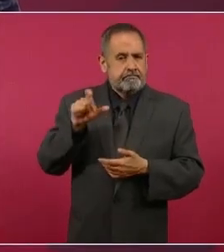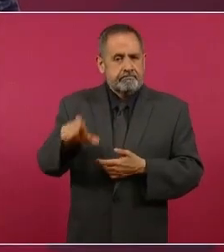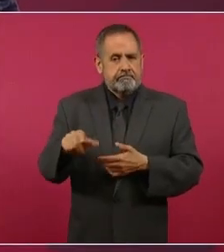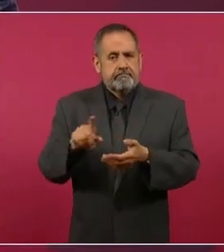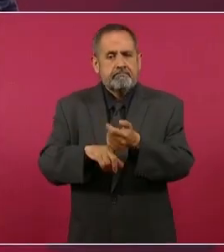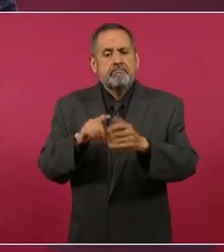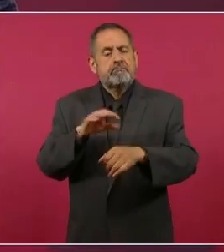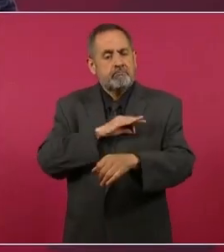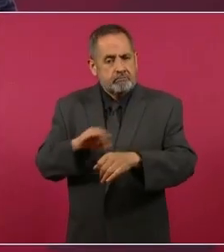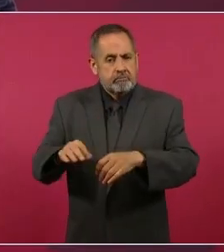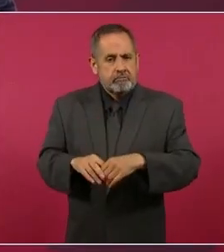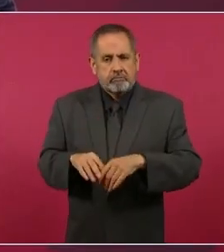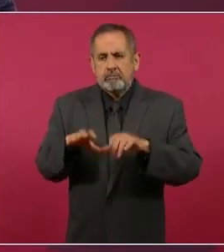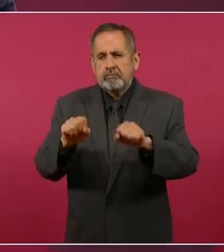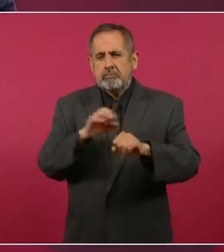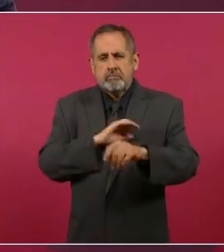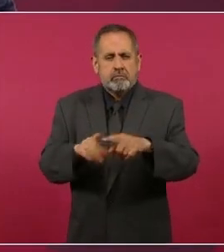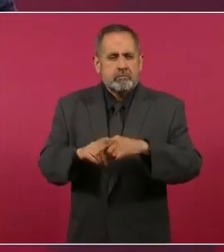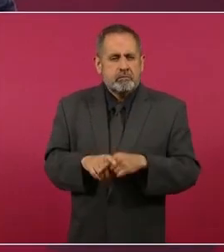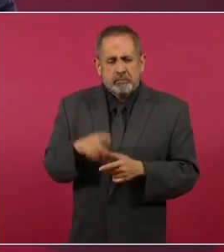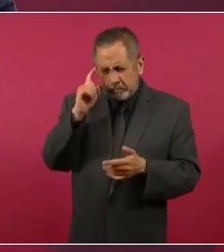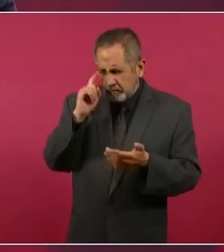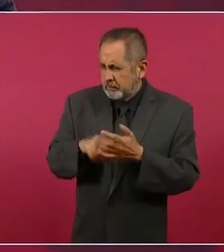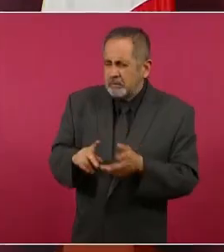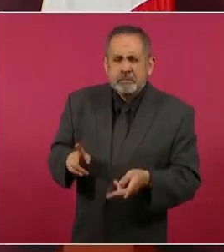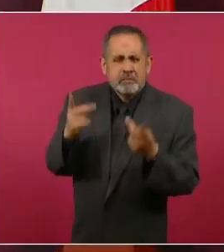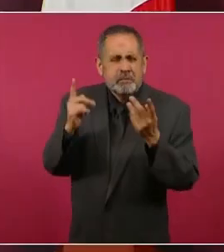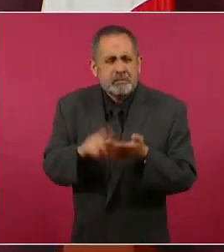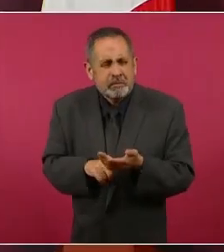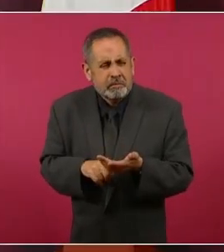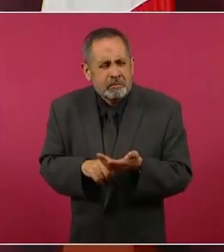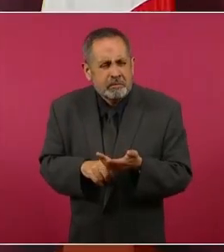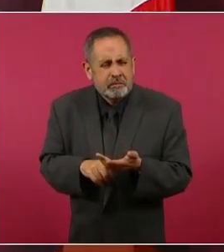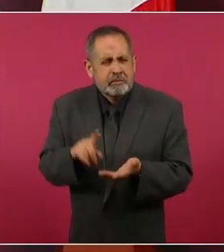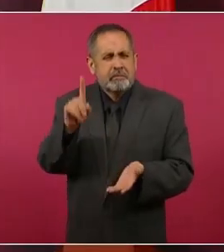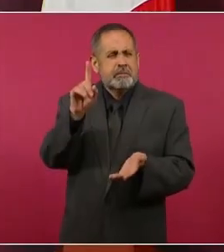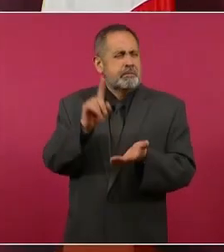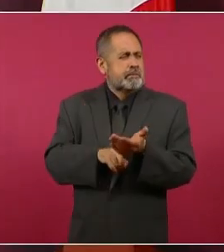Nos va a alcanzar, creo que se vendió en